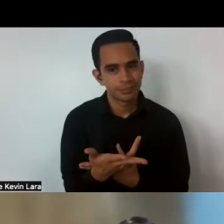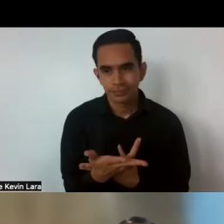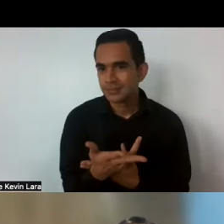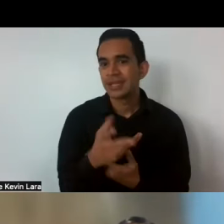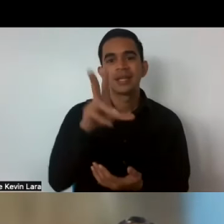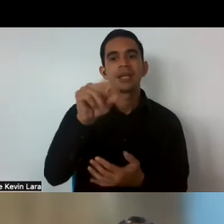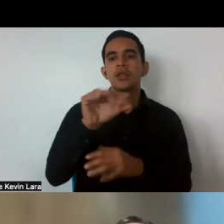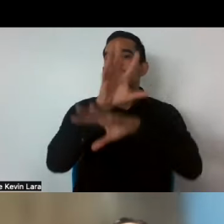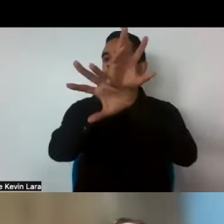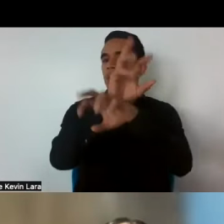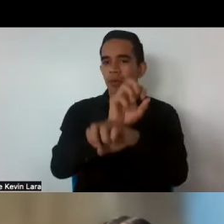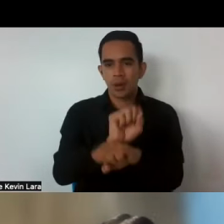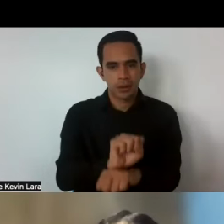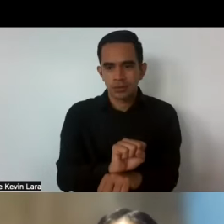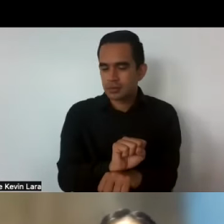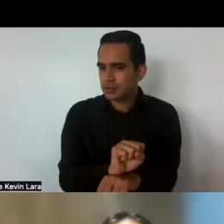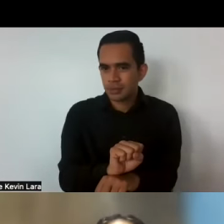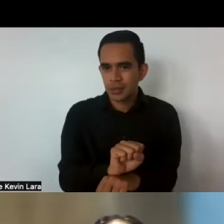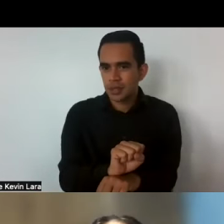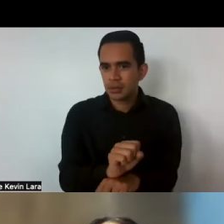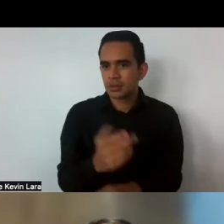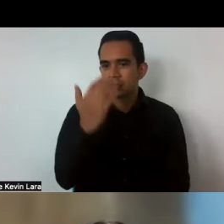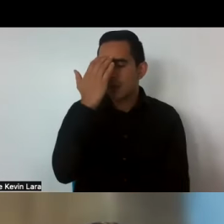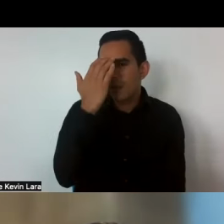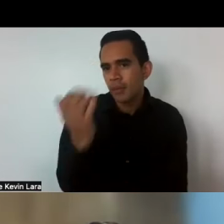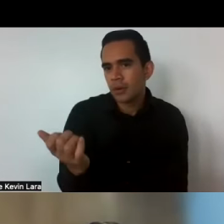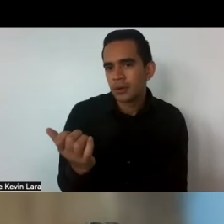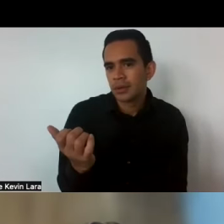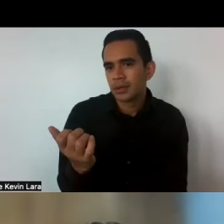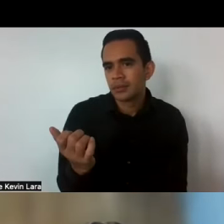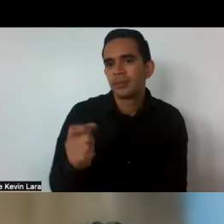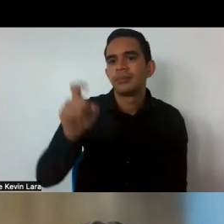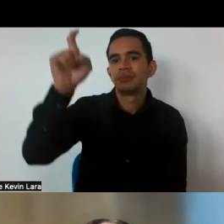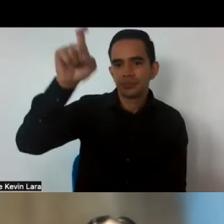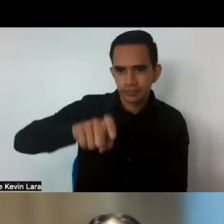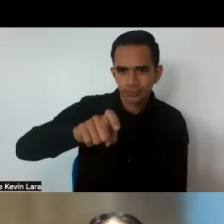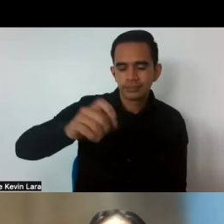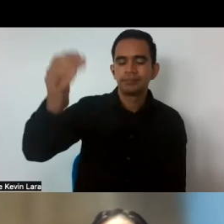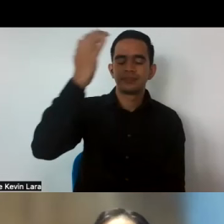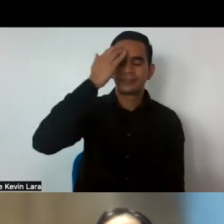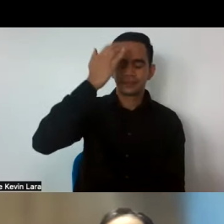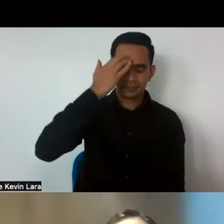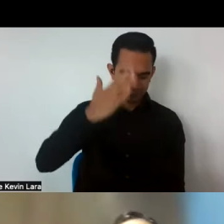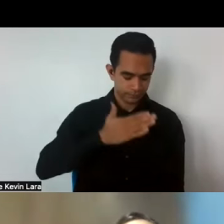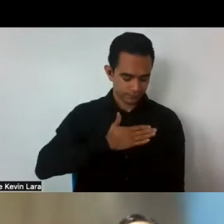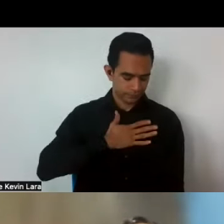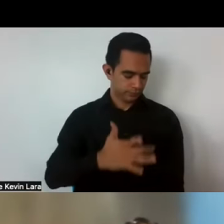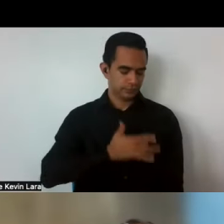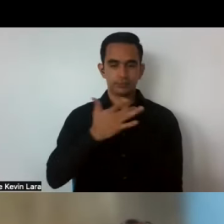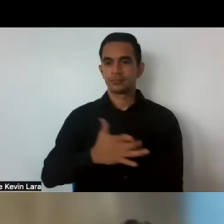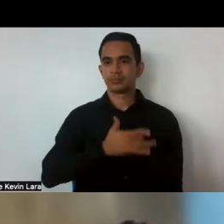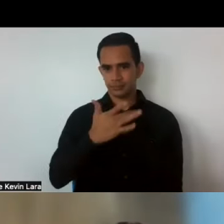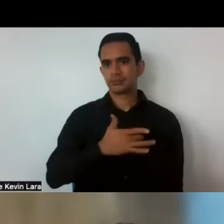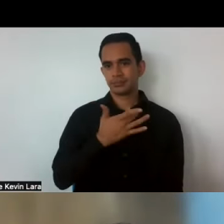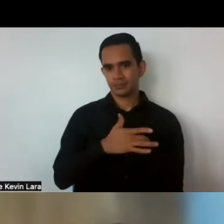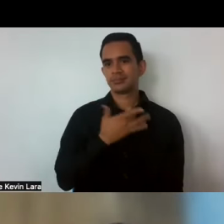acostumbrados. Porque reitero, el primer paso es darnos cuenta de lo que sentimos, ponerle nombre y apellido a